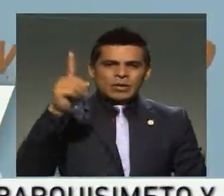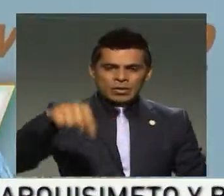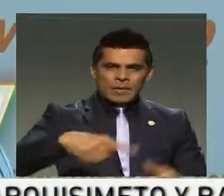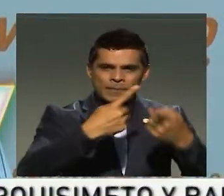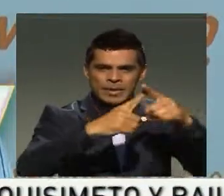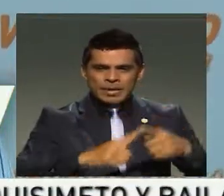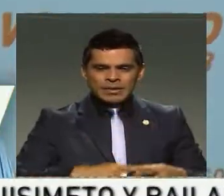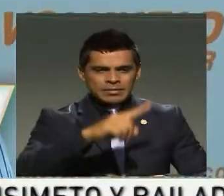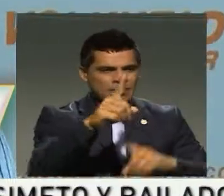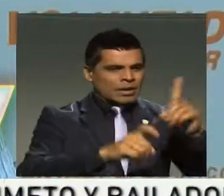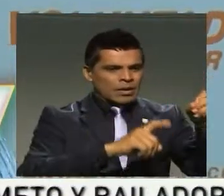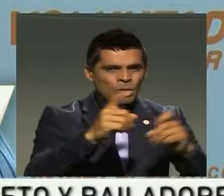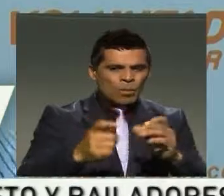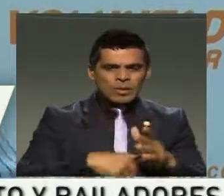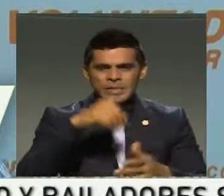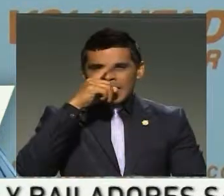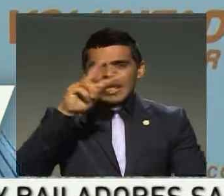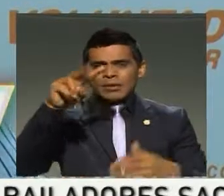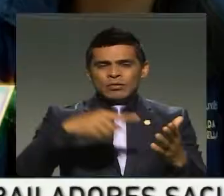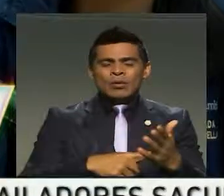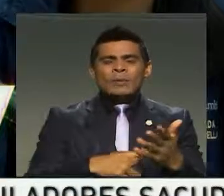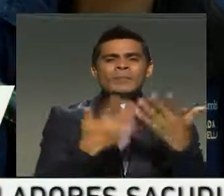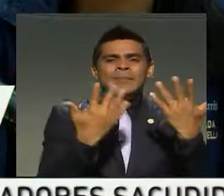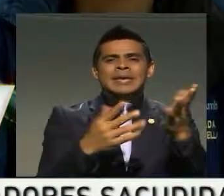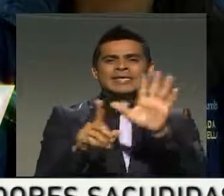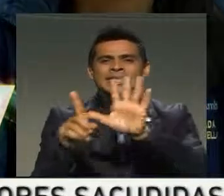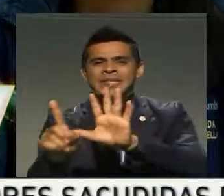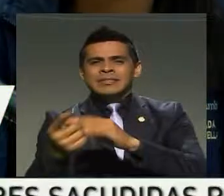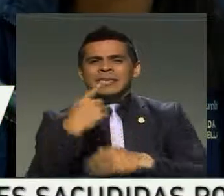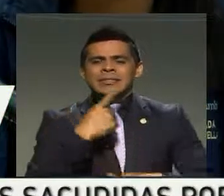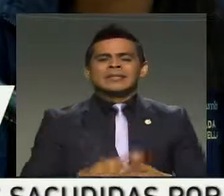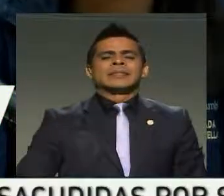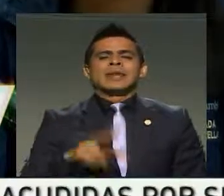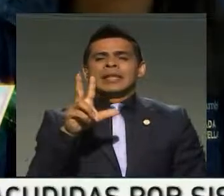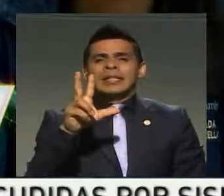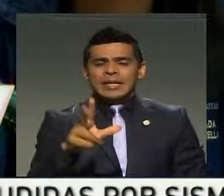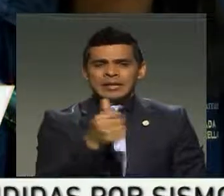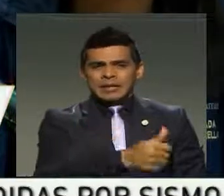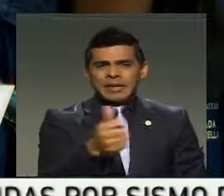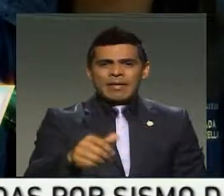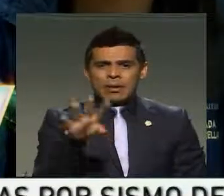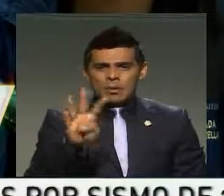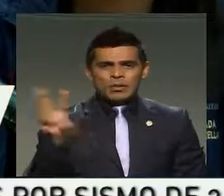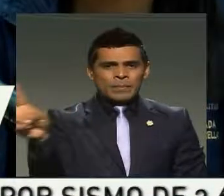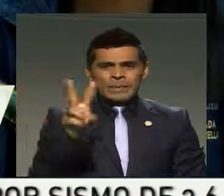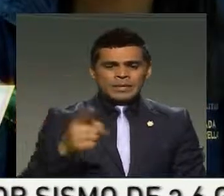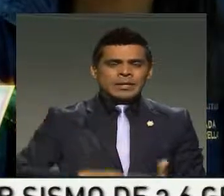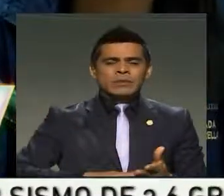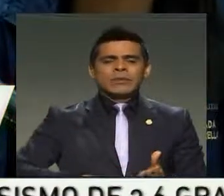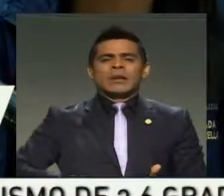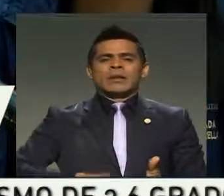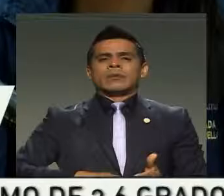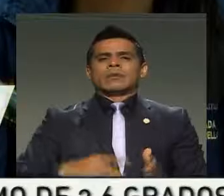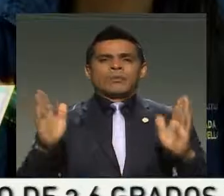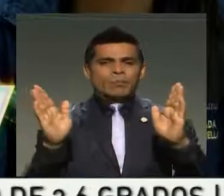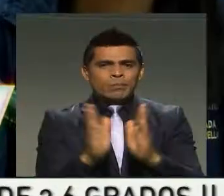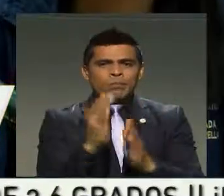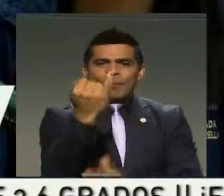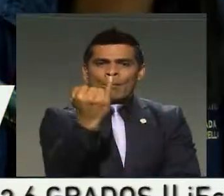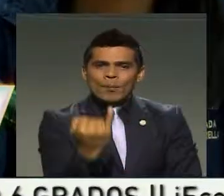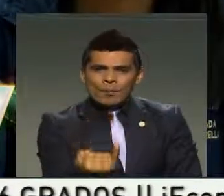condiciones de vida en Venezuela del año 2016. Detalla que 3 de cada 4 venezolanos pierde peso involuntariamente.